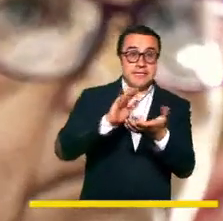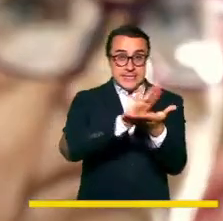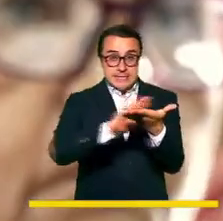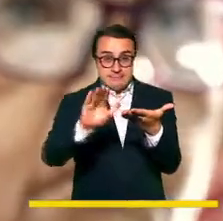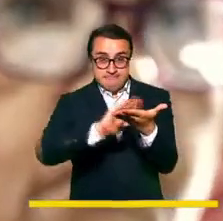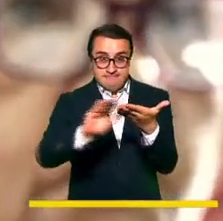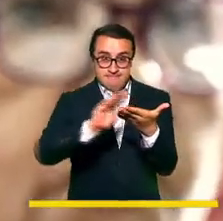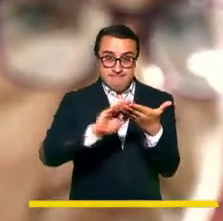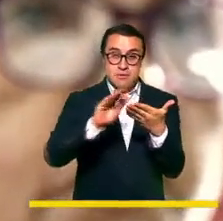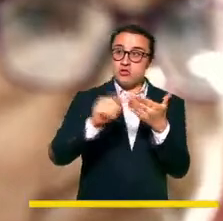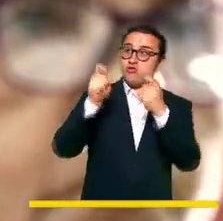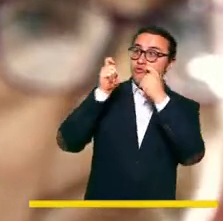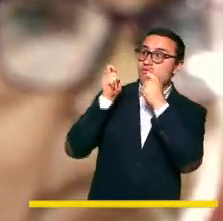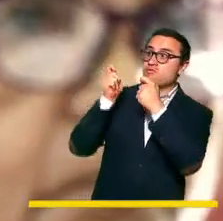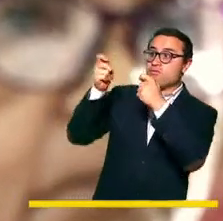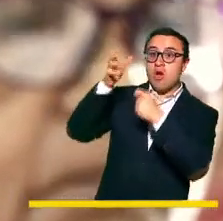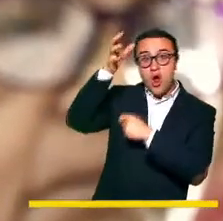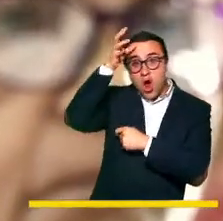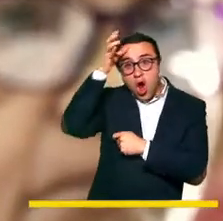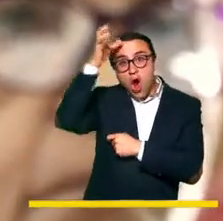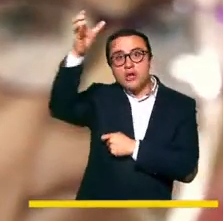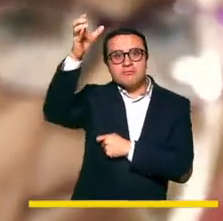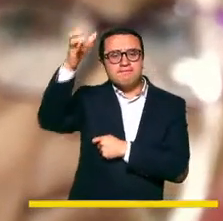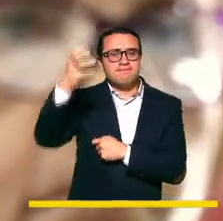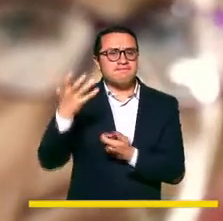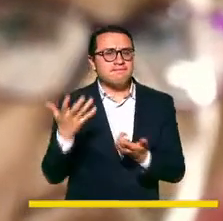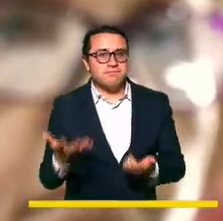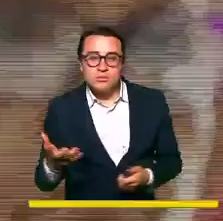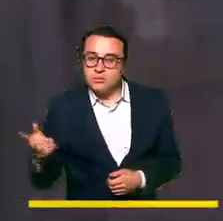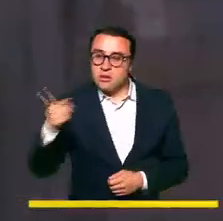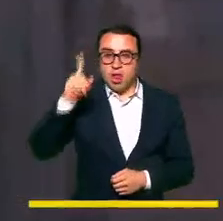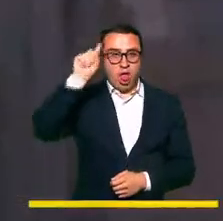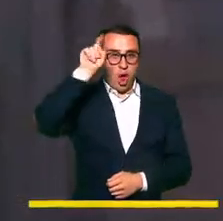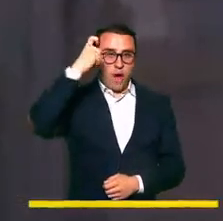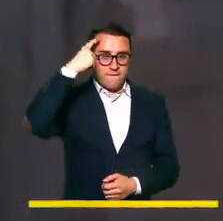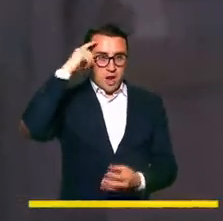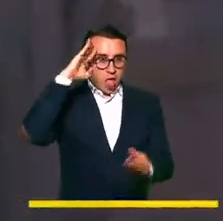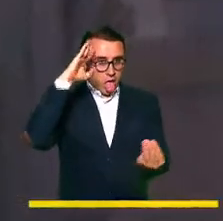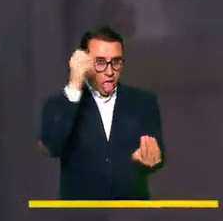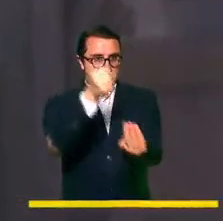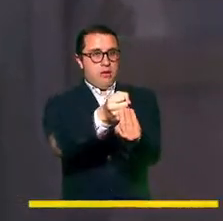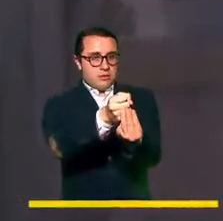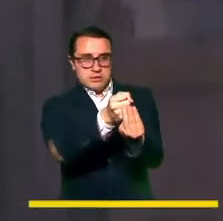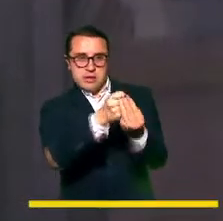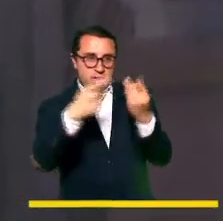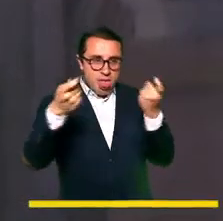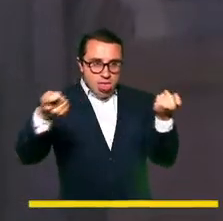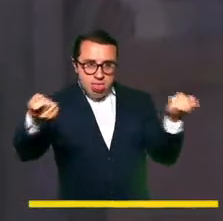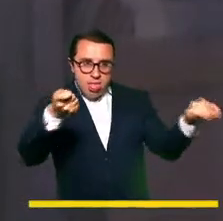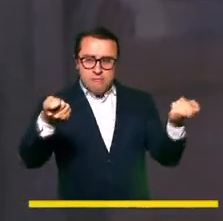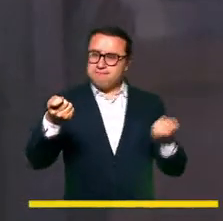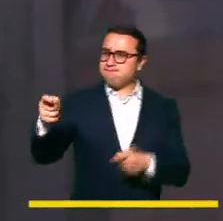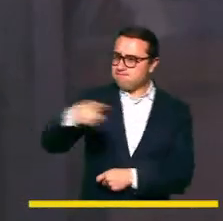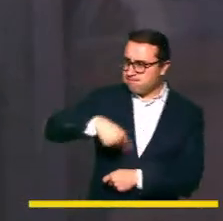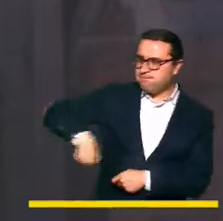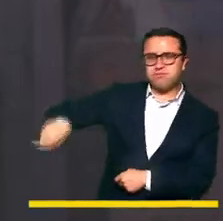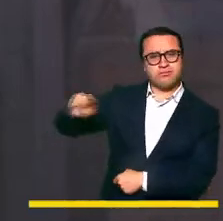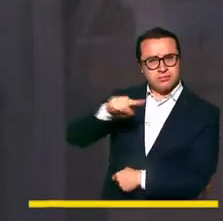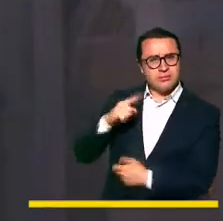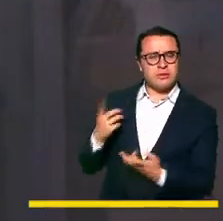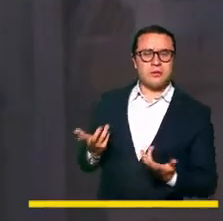que bautice los conceptos, la gobernanza paramilitar. La